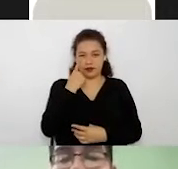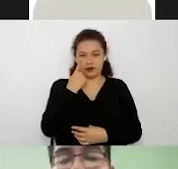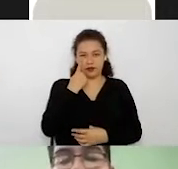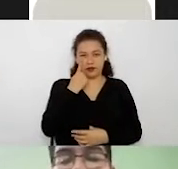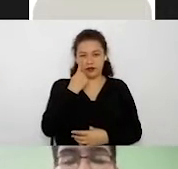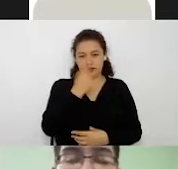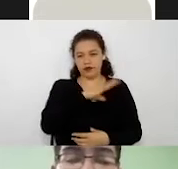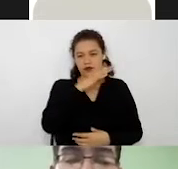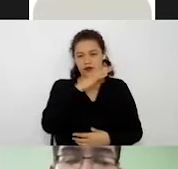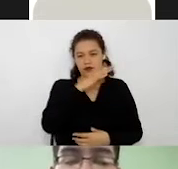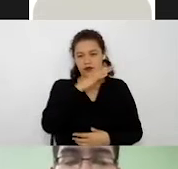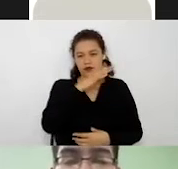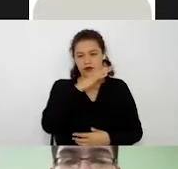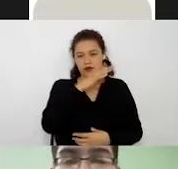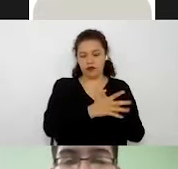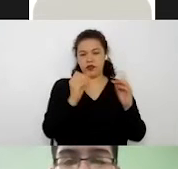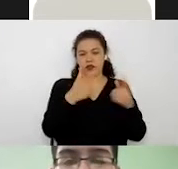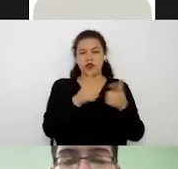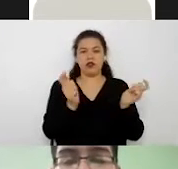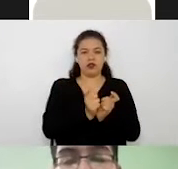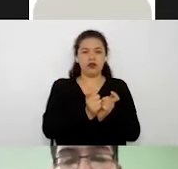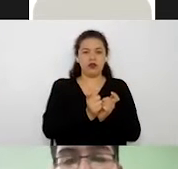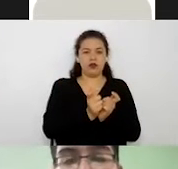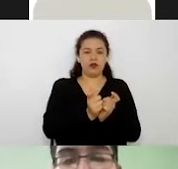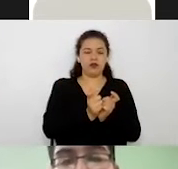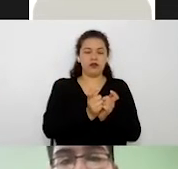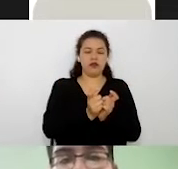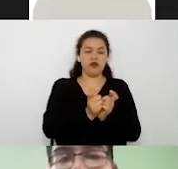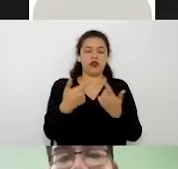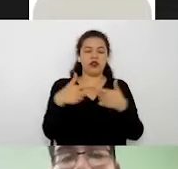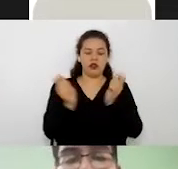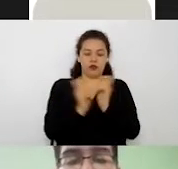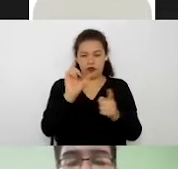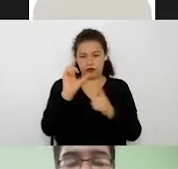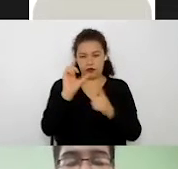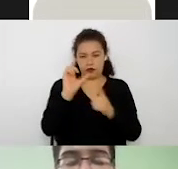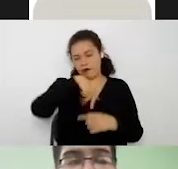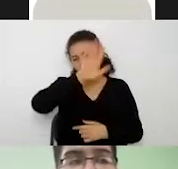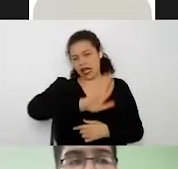general, un comité o las brigadas que integran el comité, pareciera